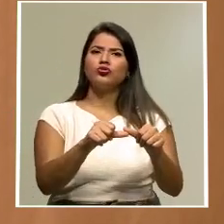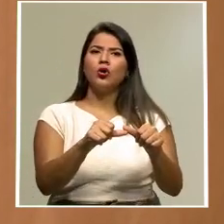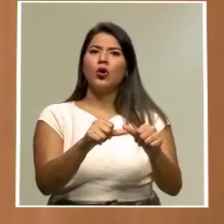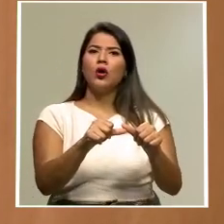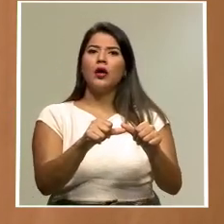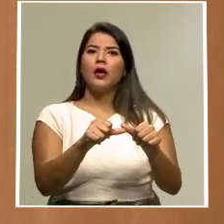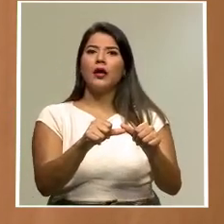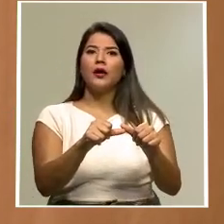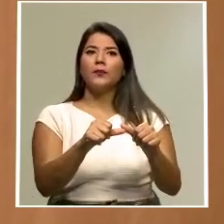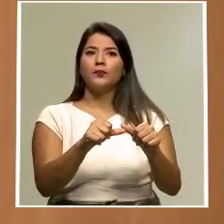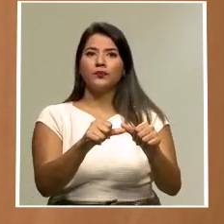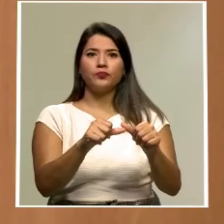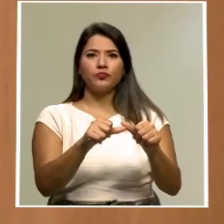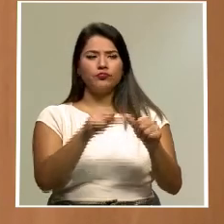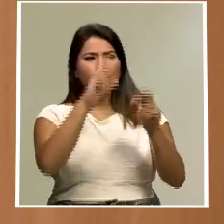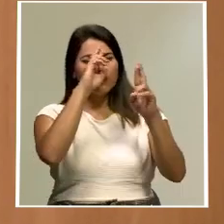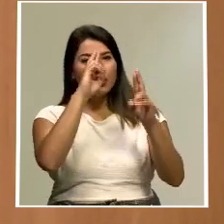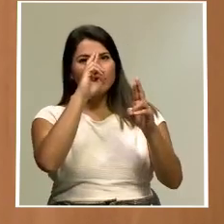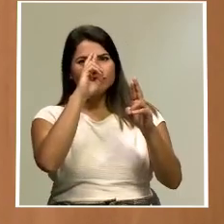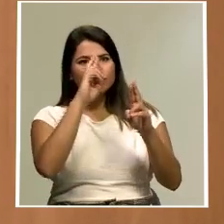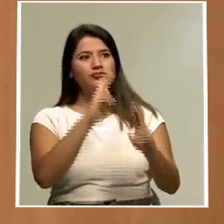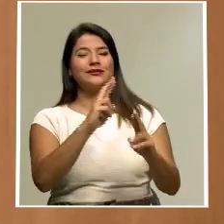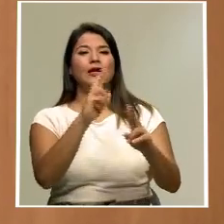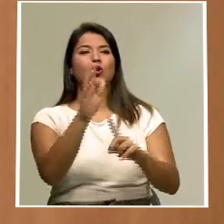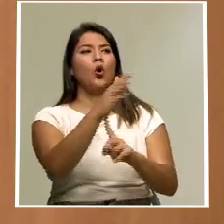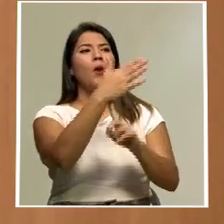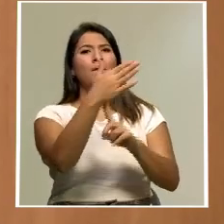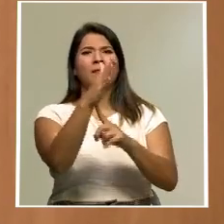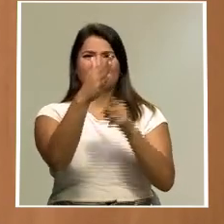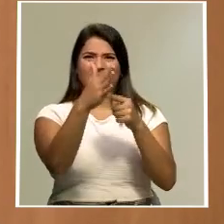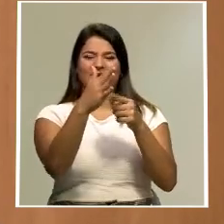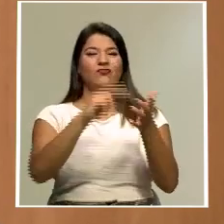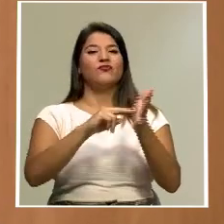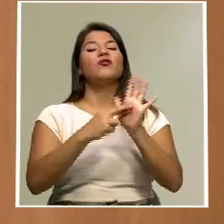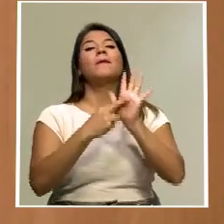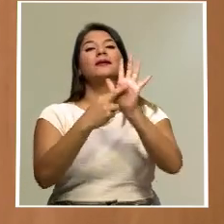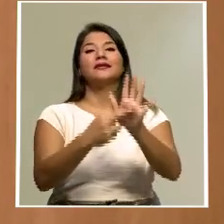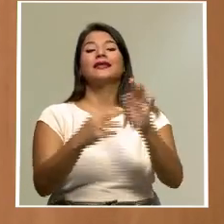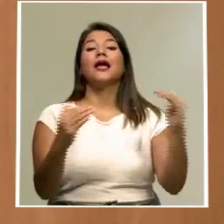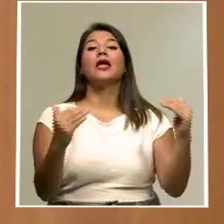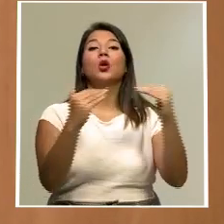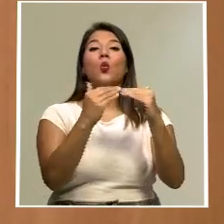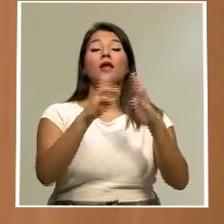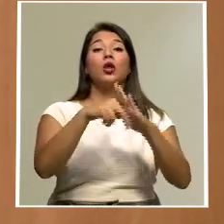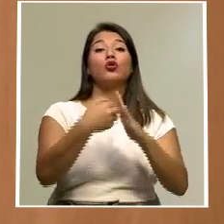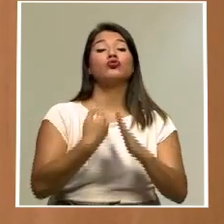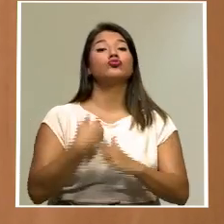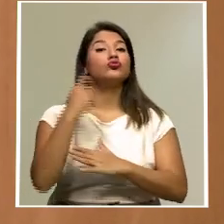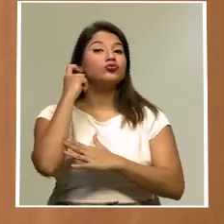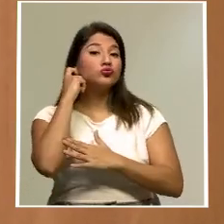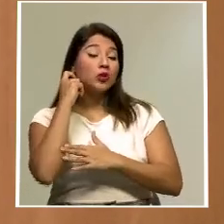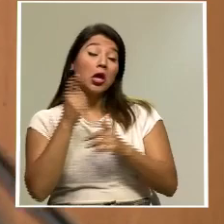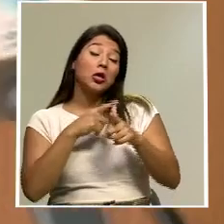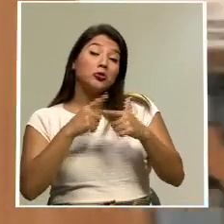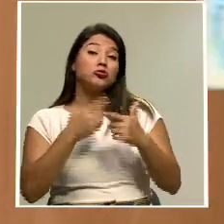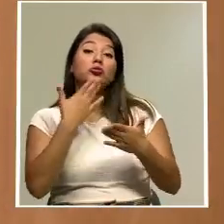igualdad de género, con lo cual considero que una mujer joven puede ser un buen nombre a considerar por parte del Partido Acción Ciudadana. De llegar a